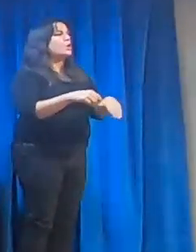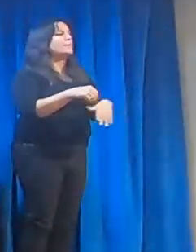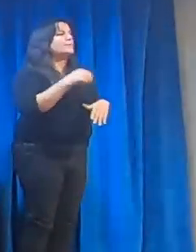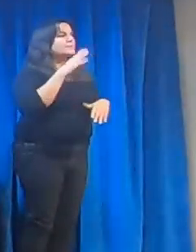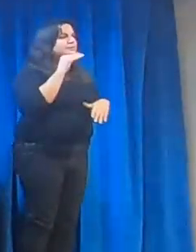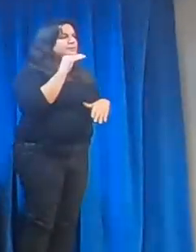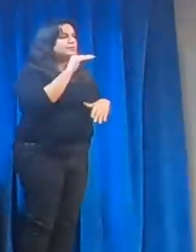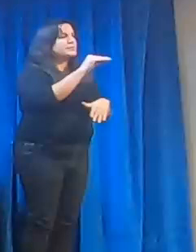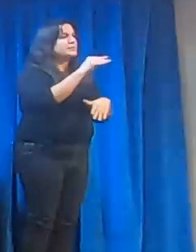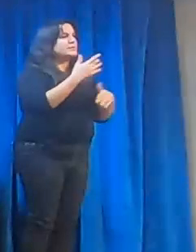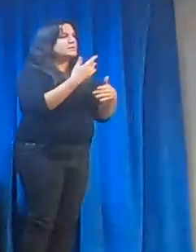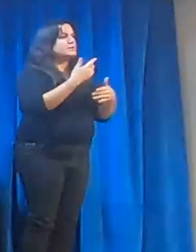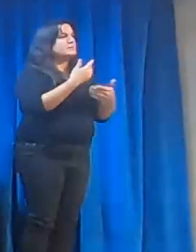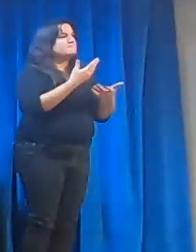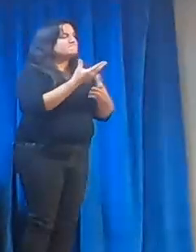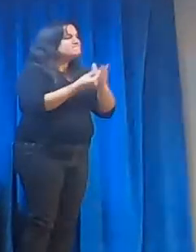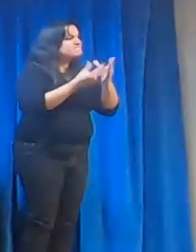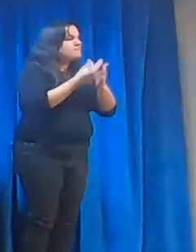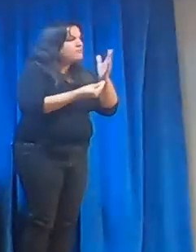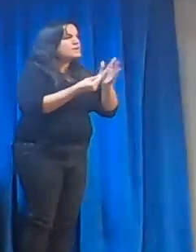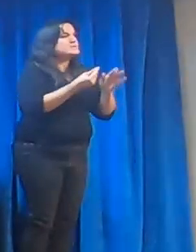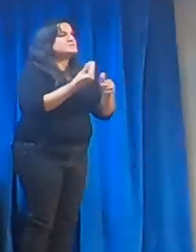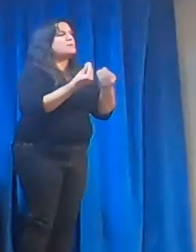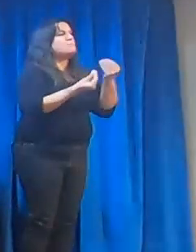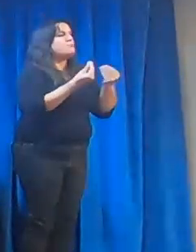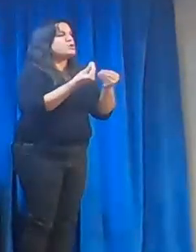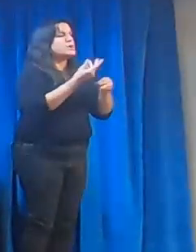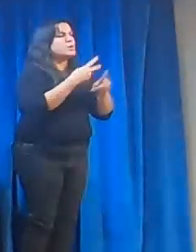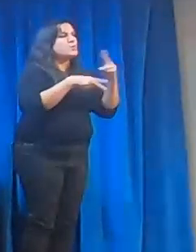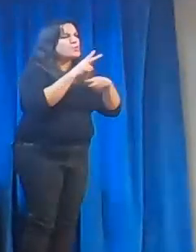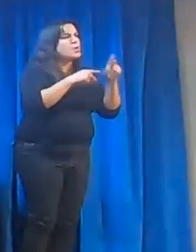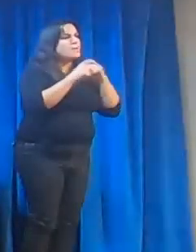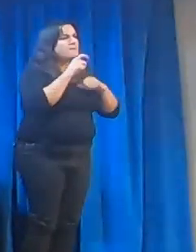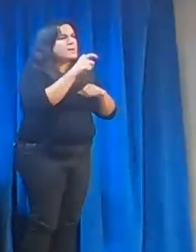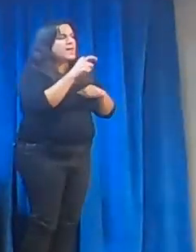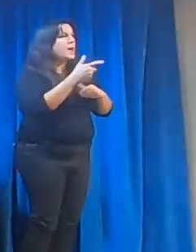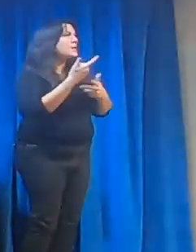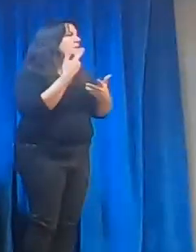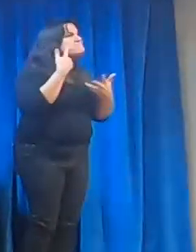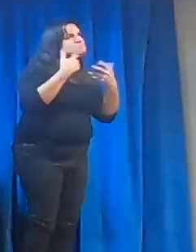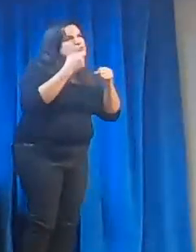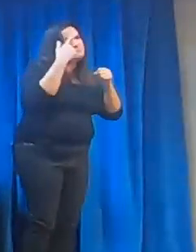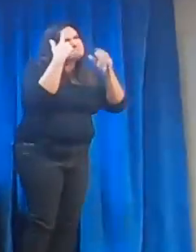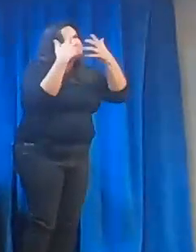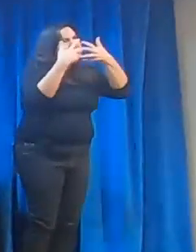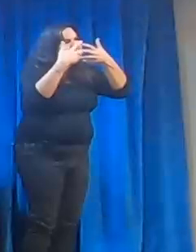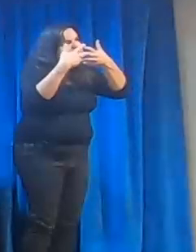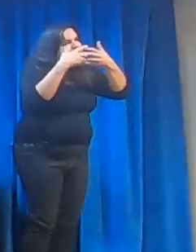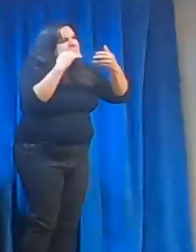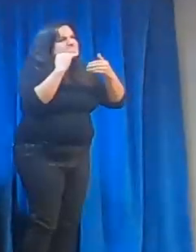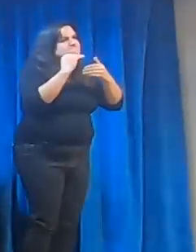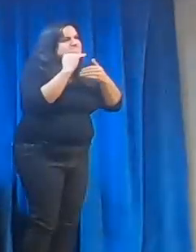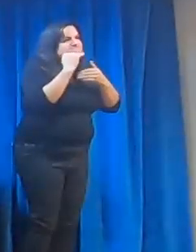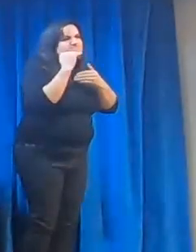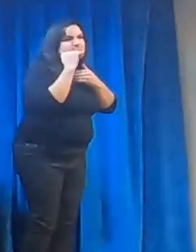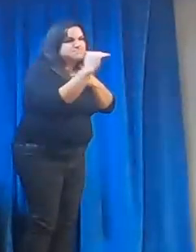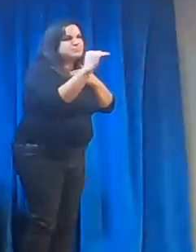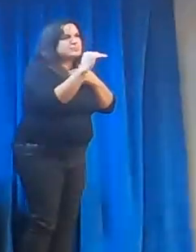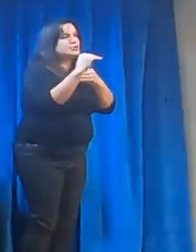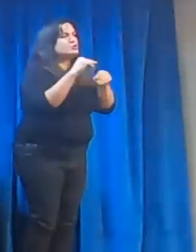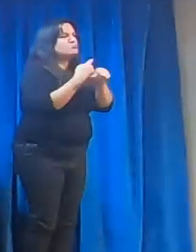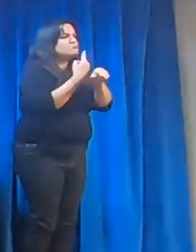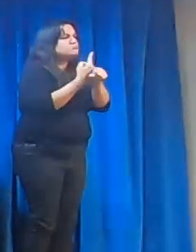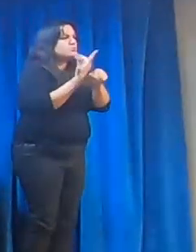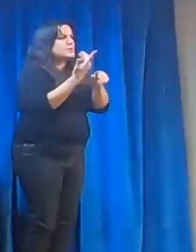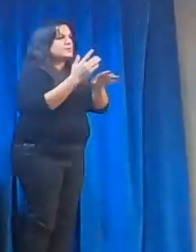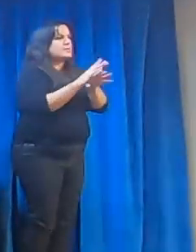digamos, empieza a fallar cuando está buscando una palabra que no encuentra, ¿no? Y